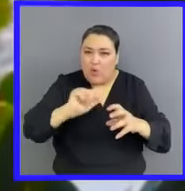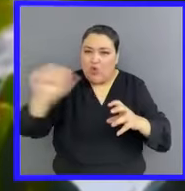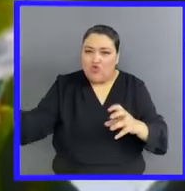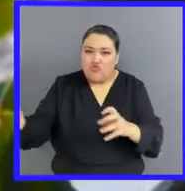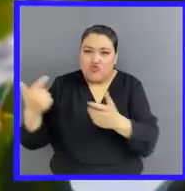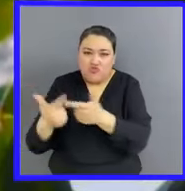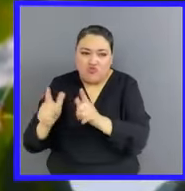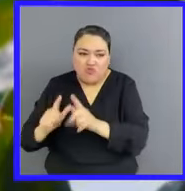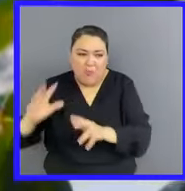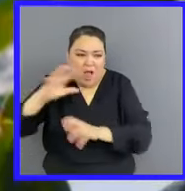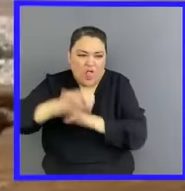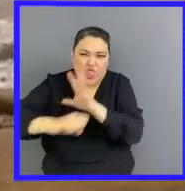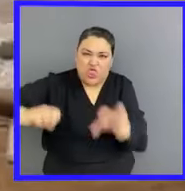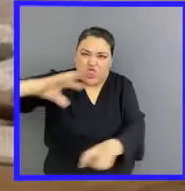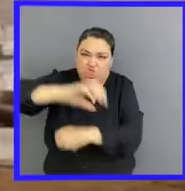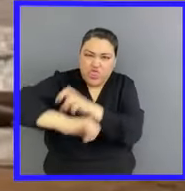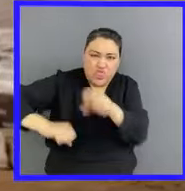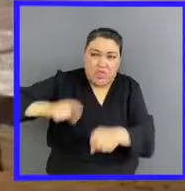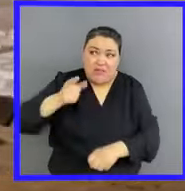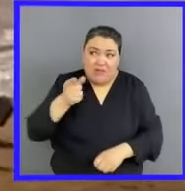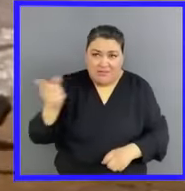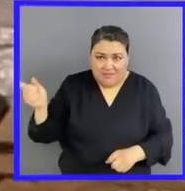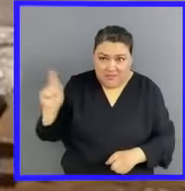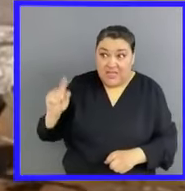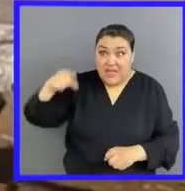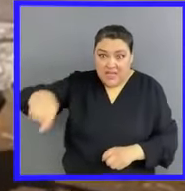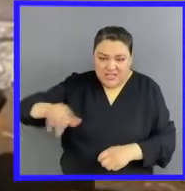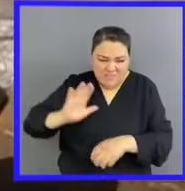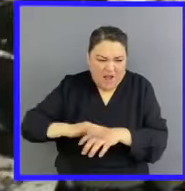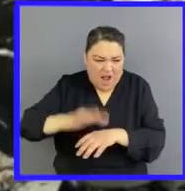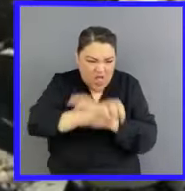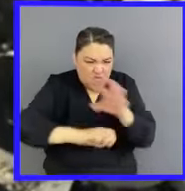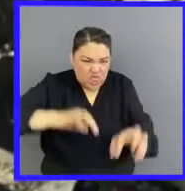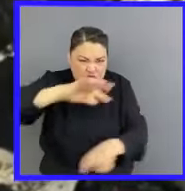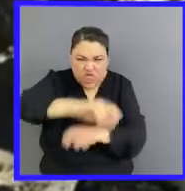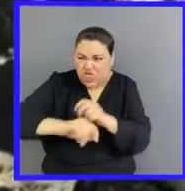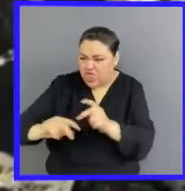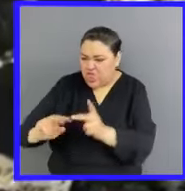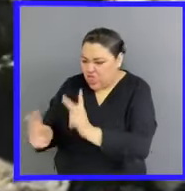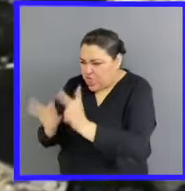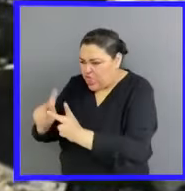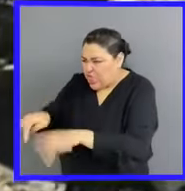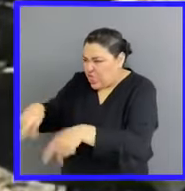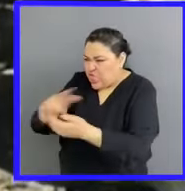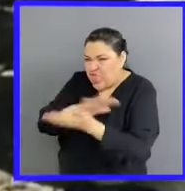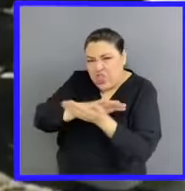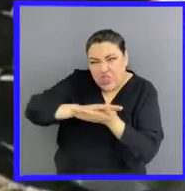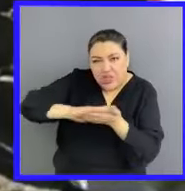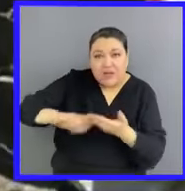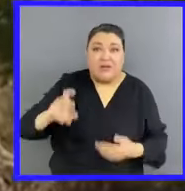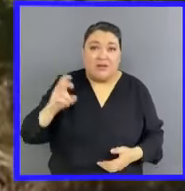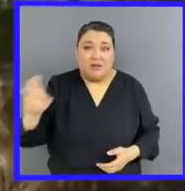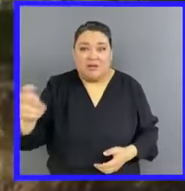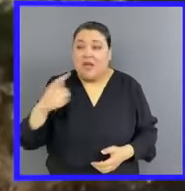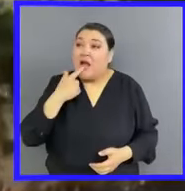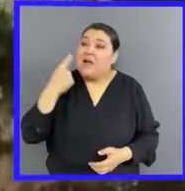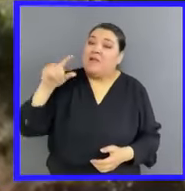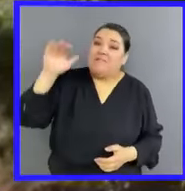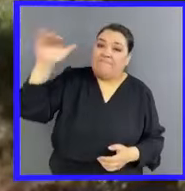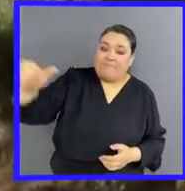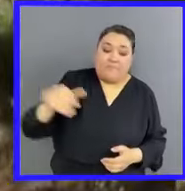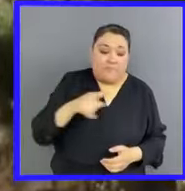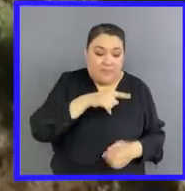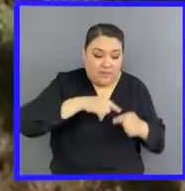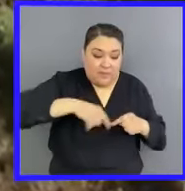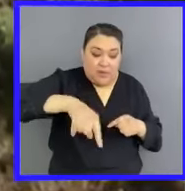al pueblo Wixárika, quienes lo han llevado a la planta al borde de la extinción. Exigen que Wirikuta y los demás